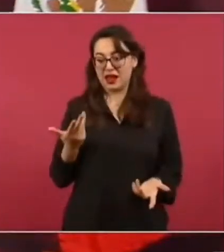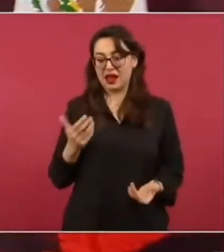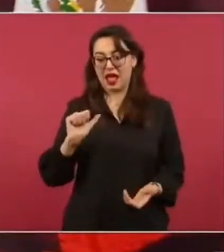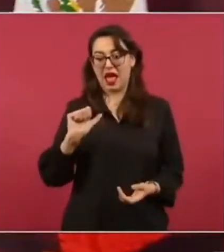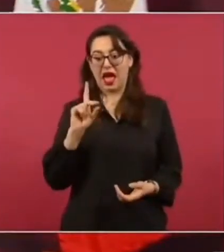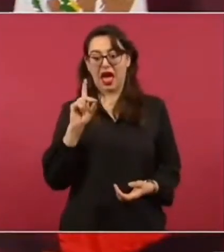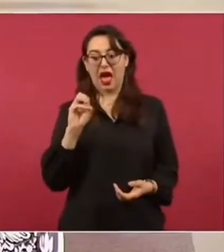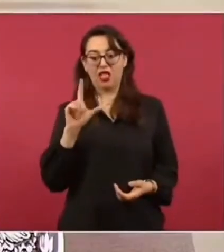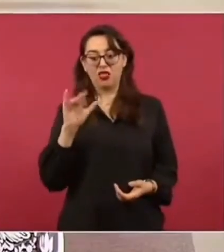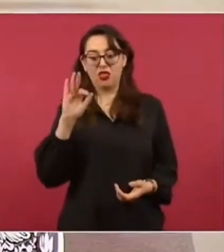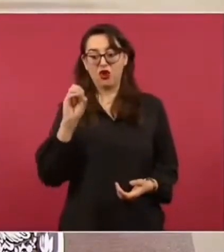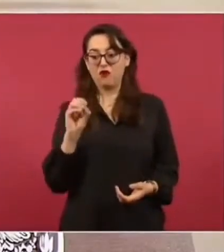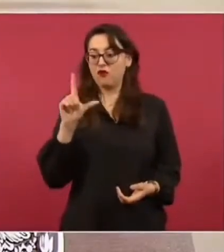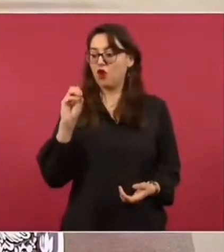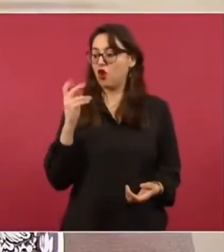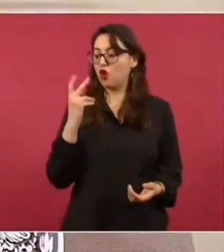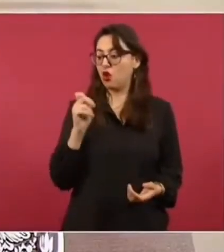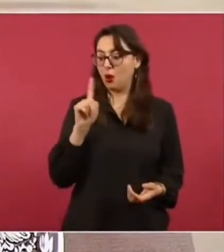la industria eléctrica.